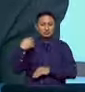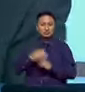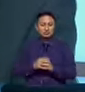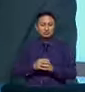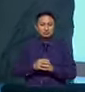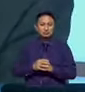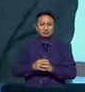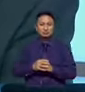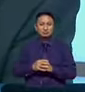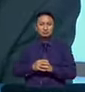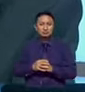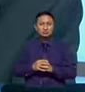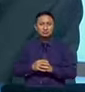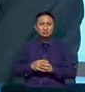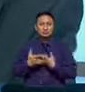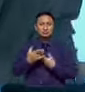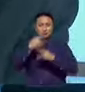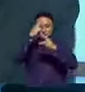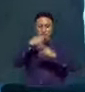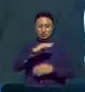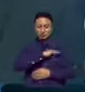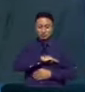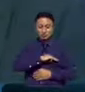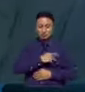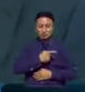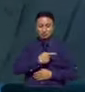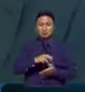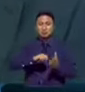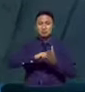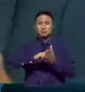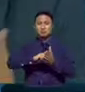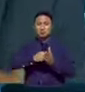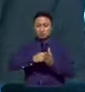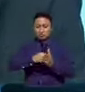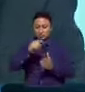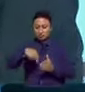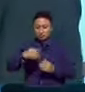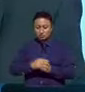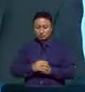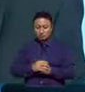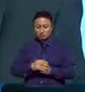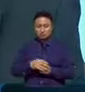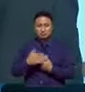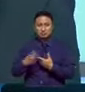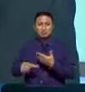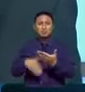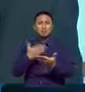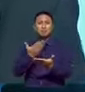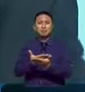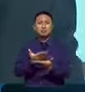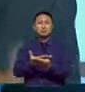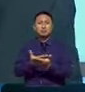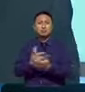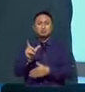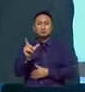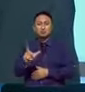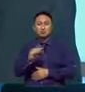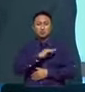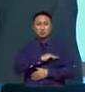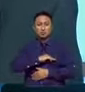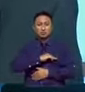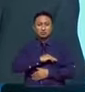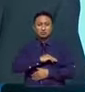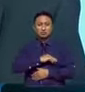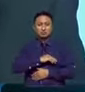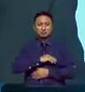de probidad y de respeto moral, un contralor que lo mismo presente como credenciales morales y